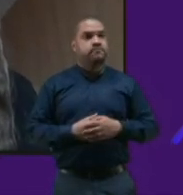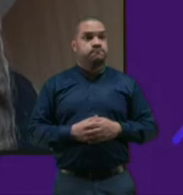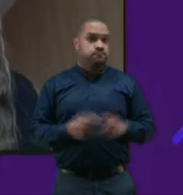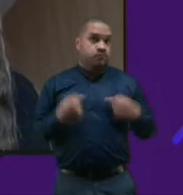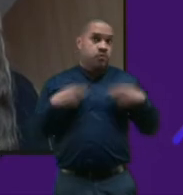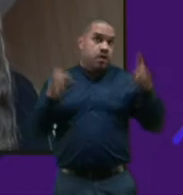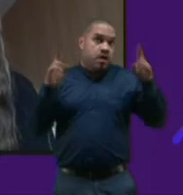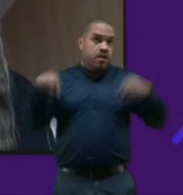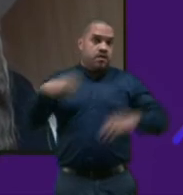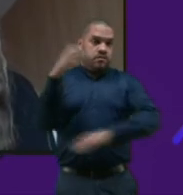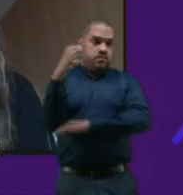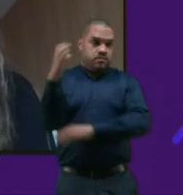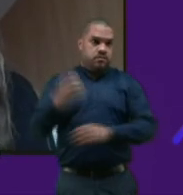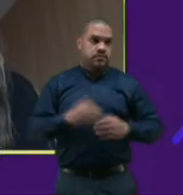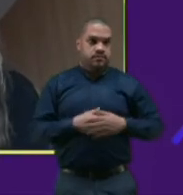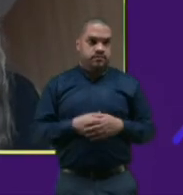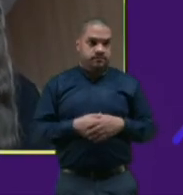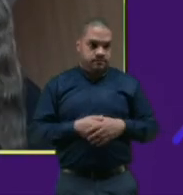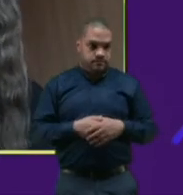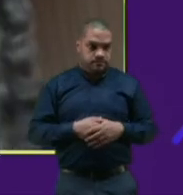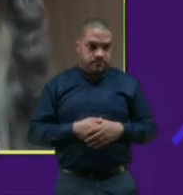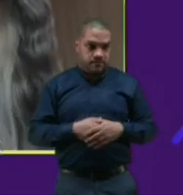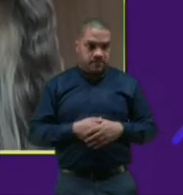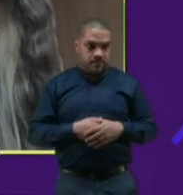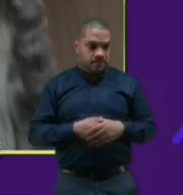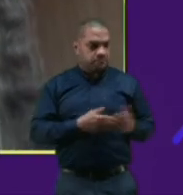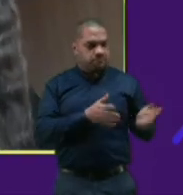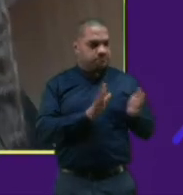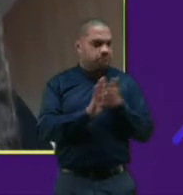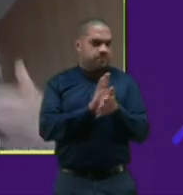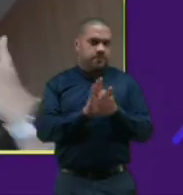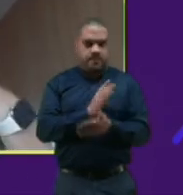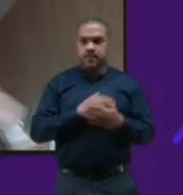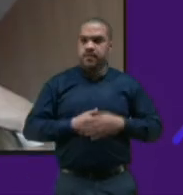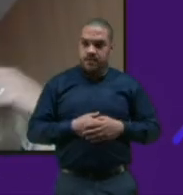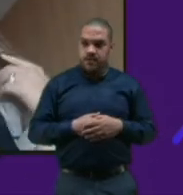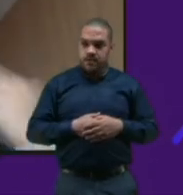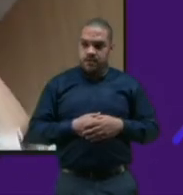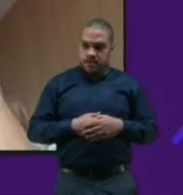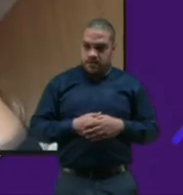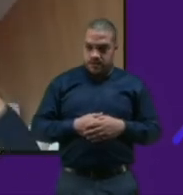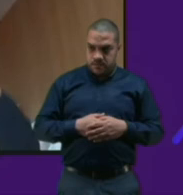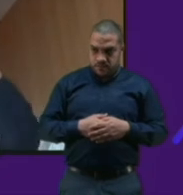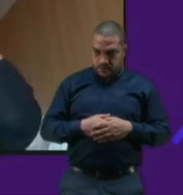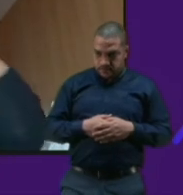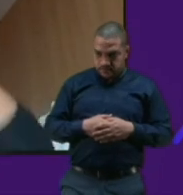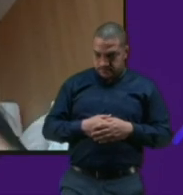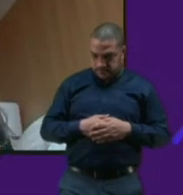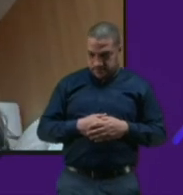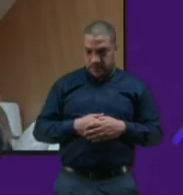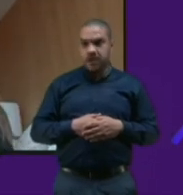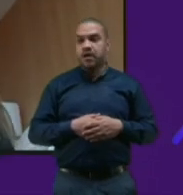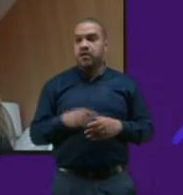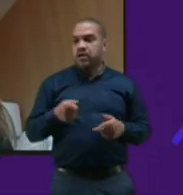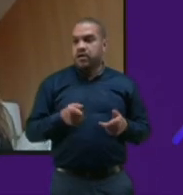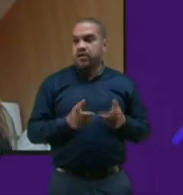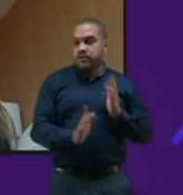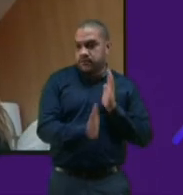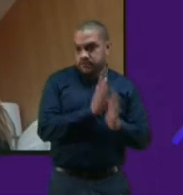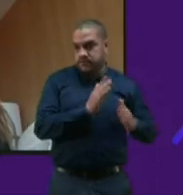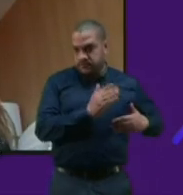Colombia. Rodrigo, cuéntanos un poquito. Cuéntanos un poquito de tu proceso en la